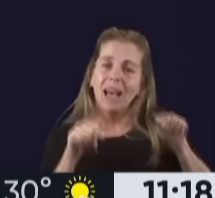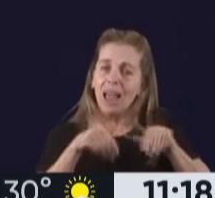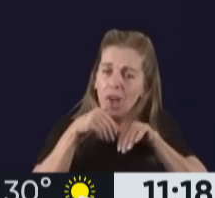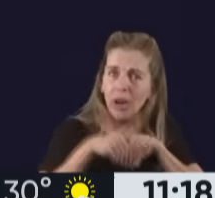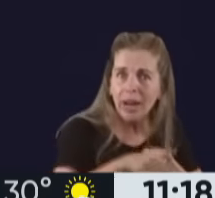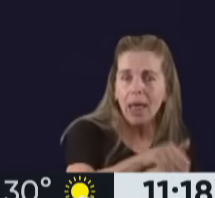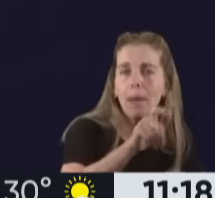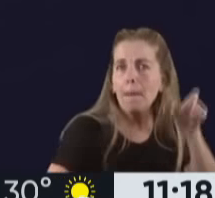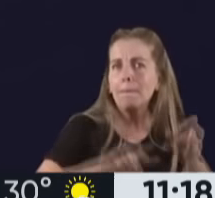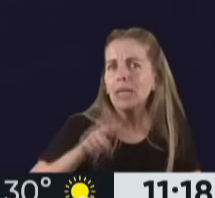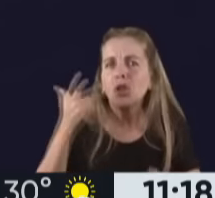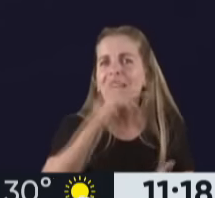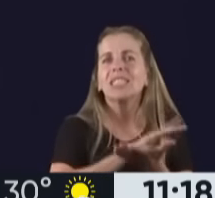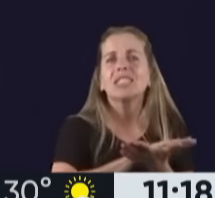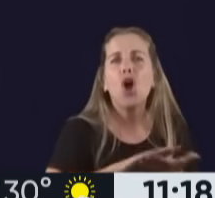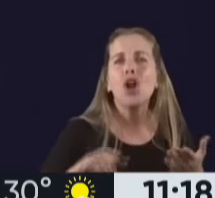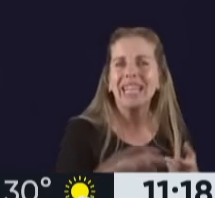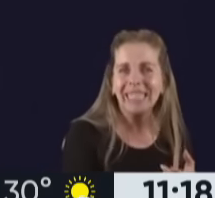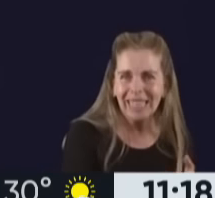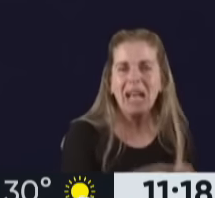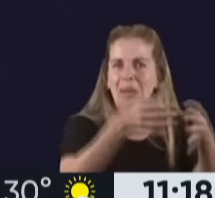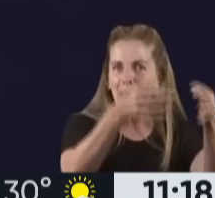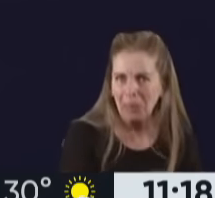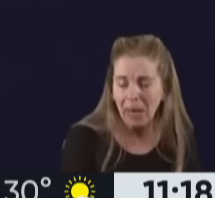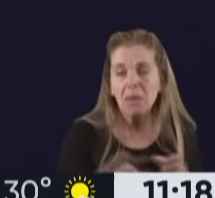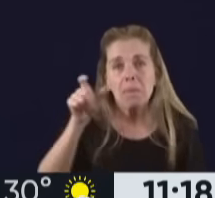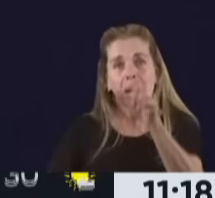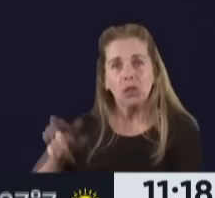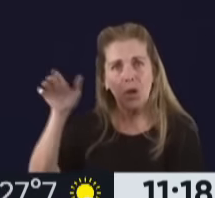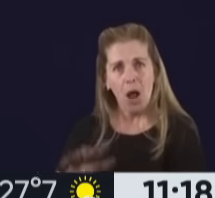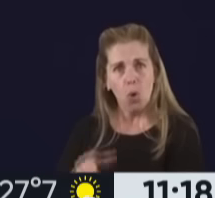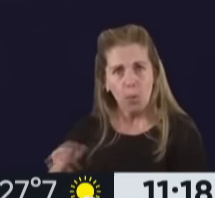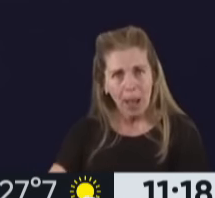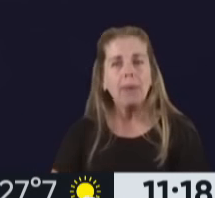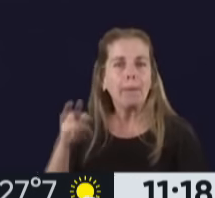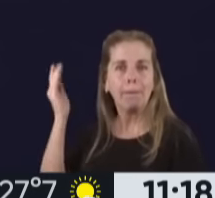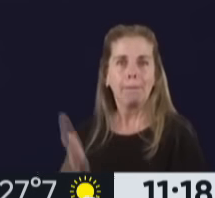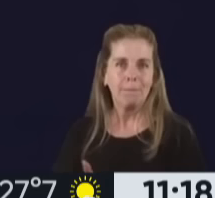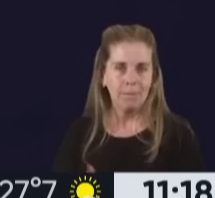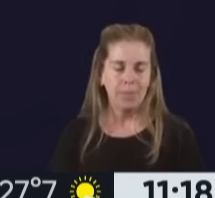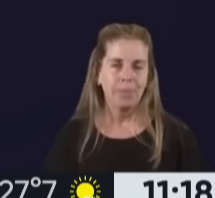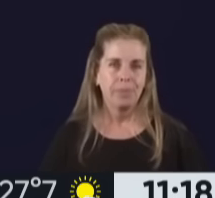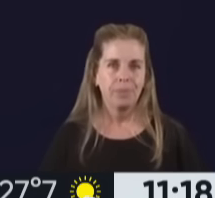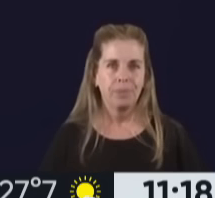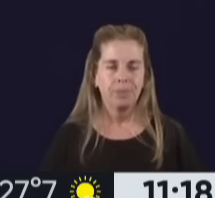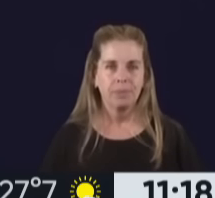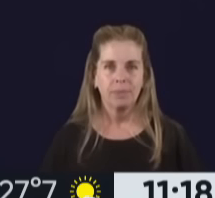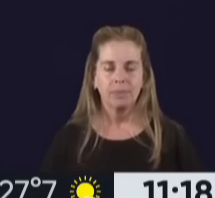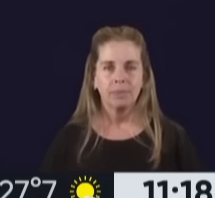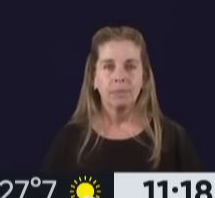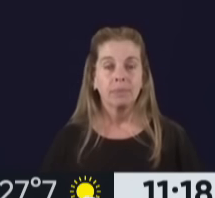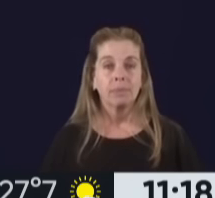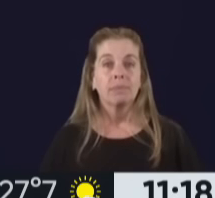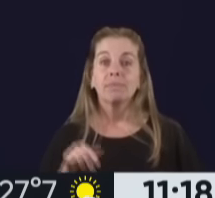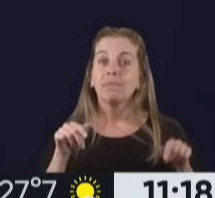dejaron de ser tratados injustamente como culpables y los culpables serán perseguidos con todo el peso de la ley. Estos